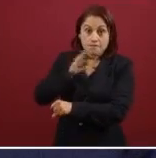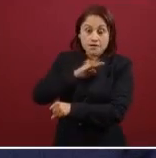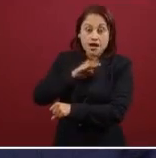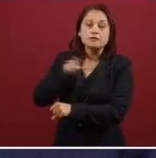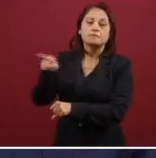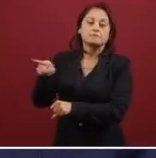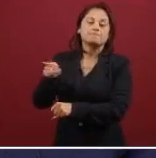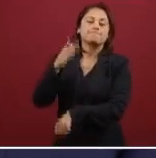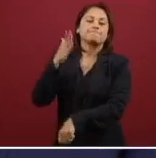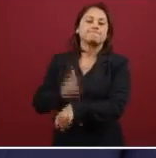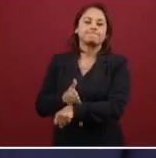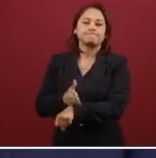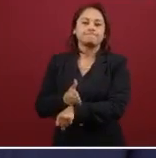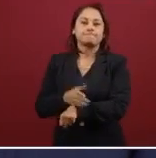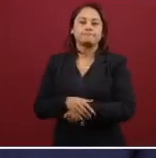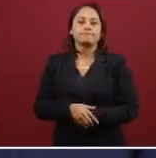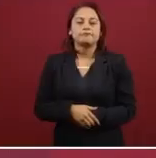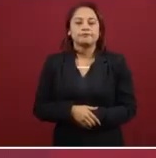Pero no